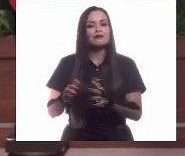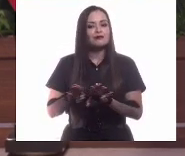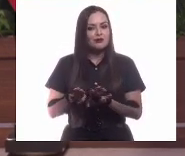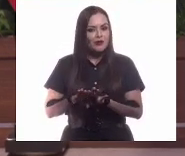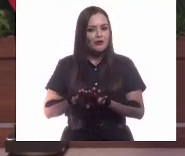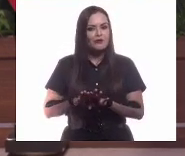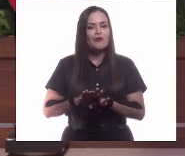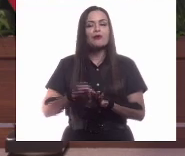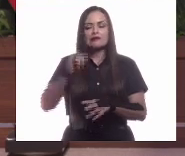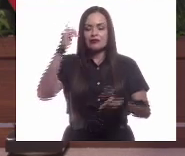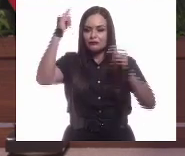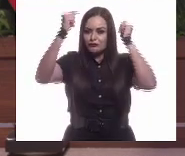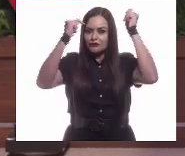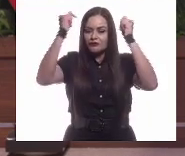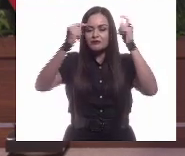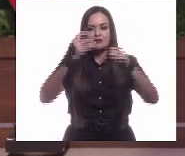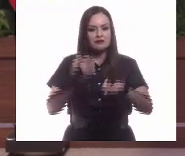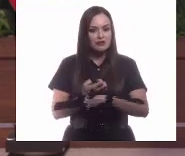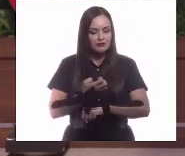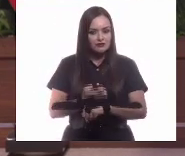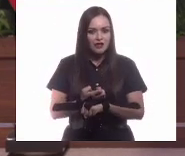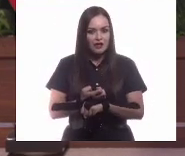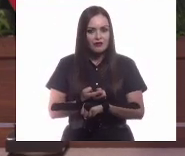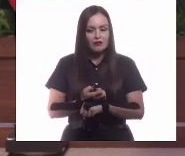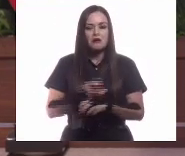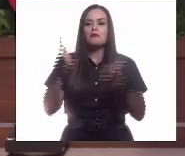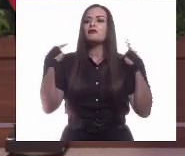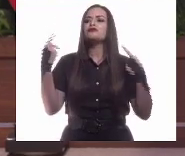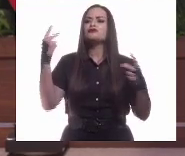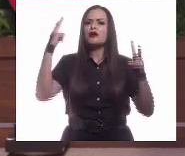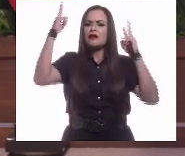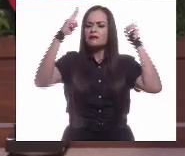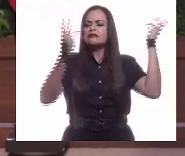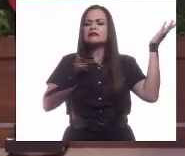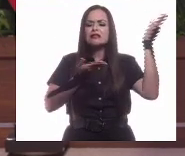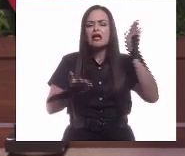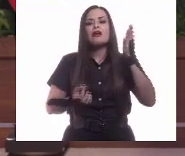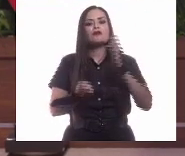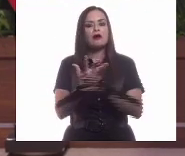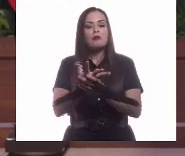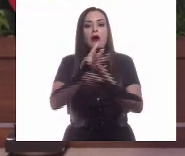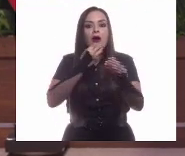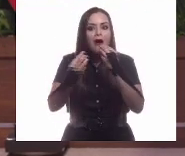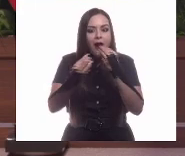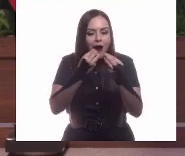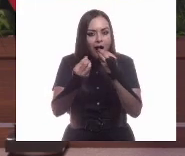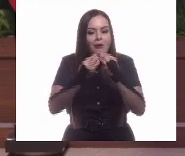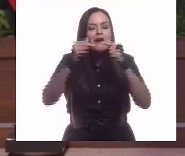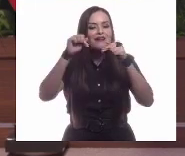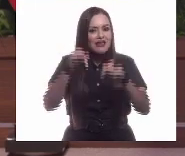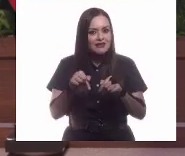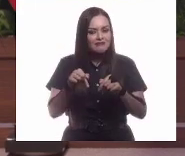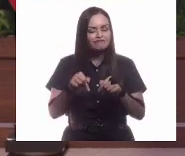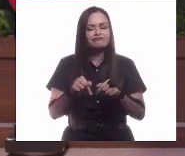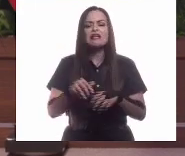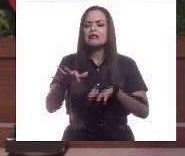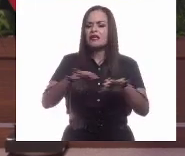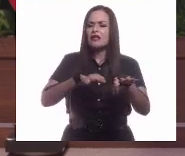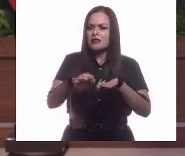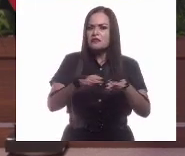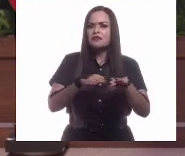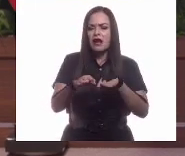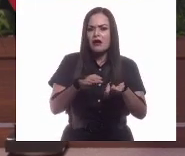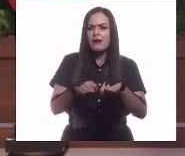sur del estado. Ahora cada nuevo visitante consume más productos sudcalifornianos. Aquí se trabaja de la mano del